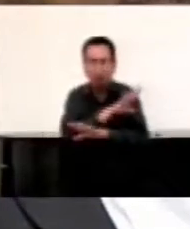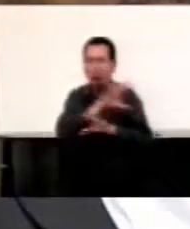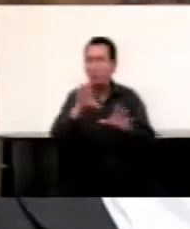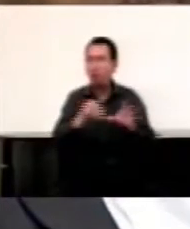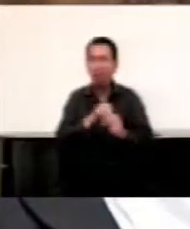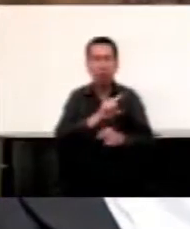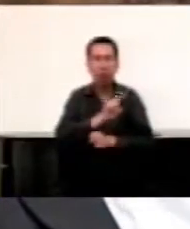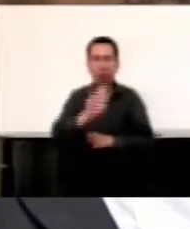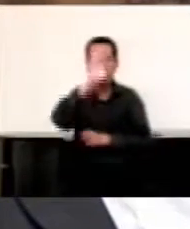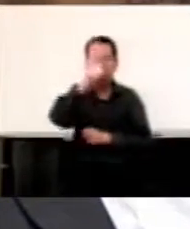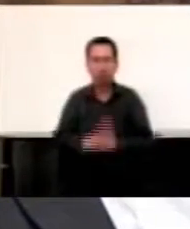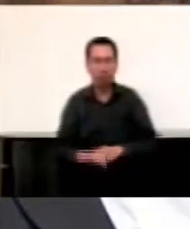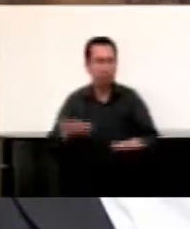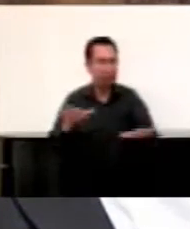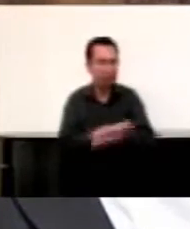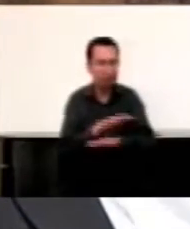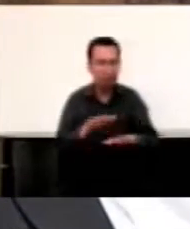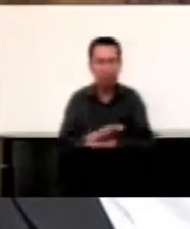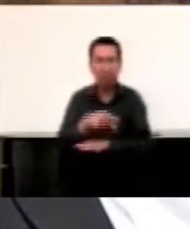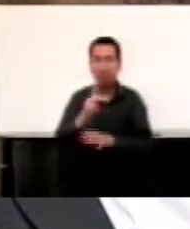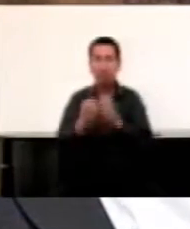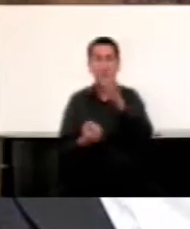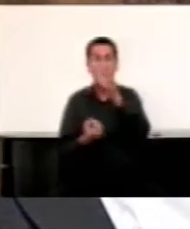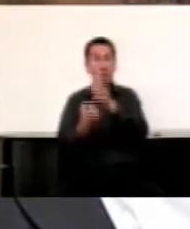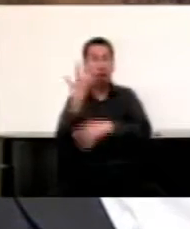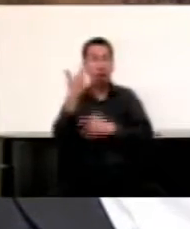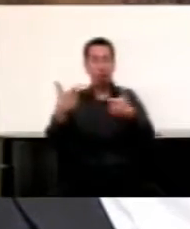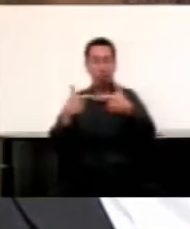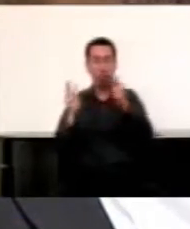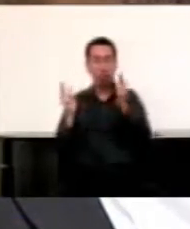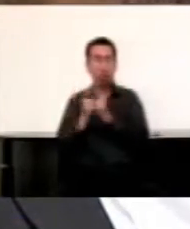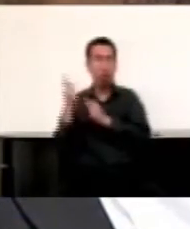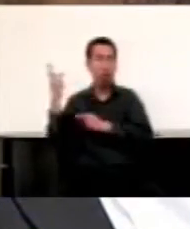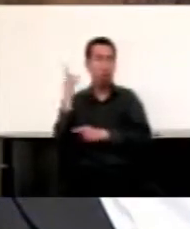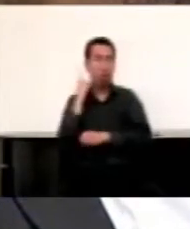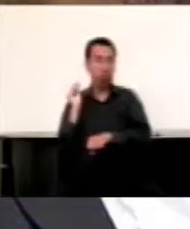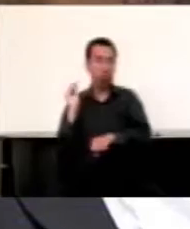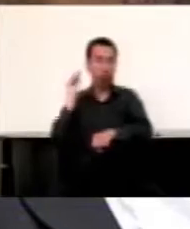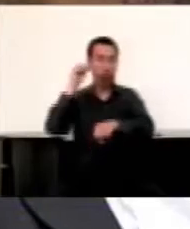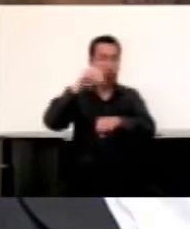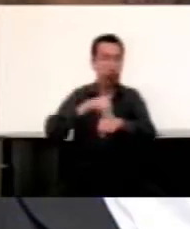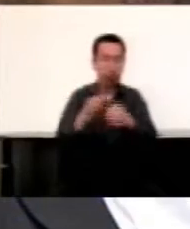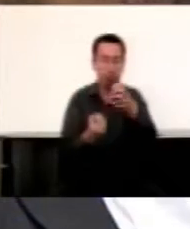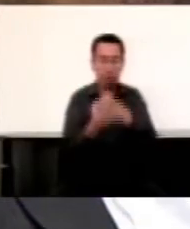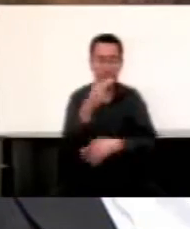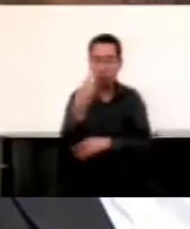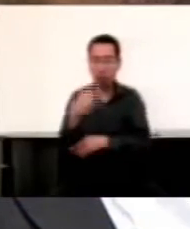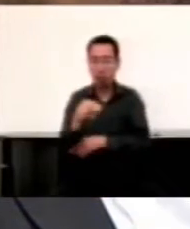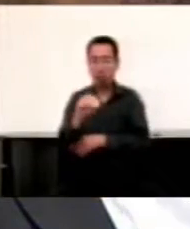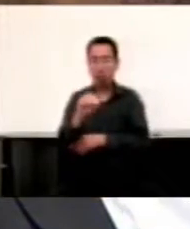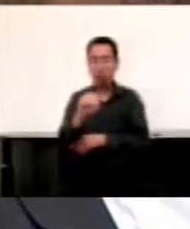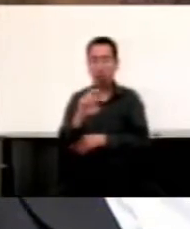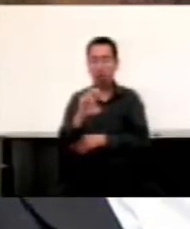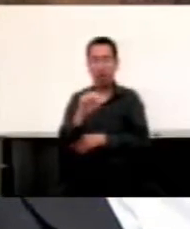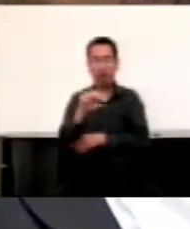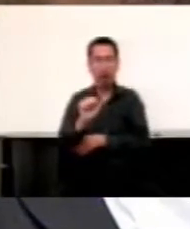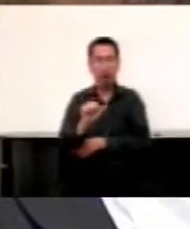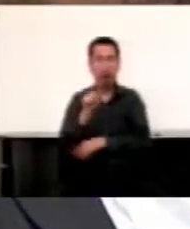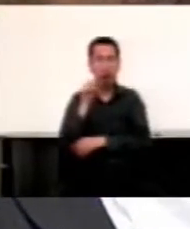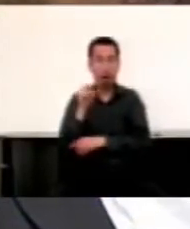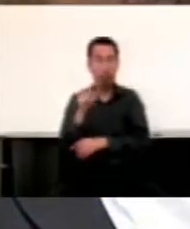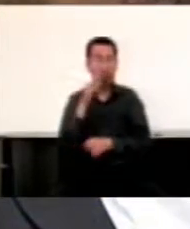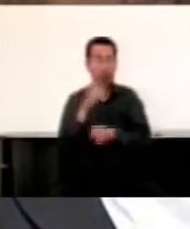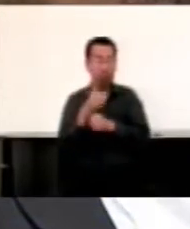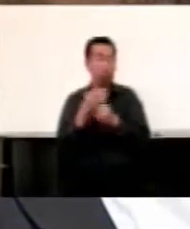partido político Morena en todos estos aspectos. Señalan también que en virtud de todas